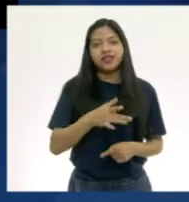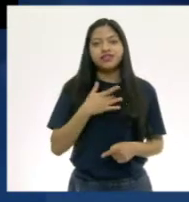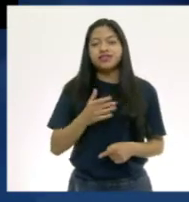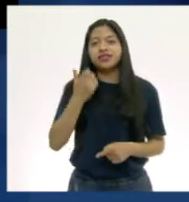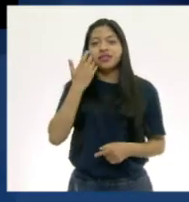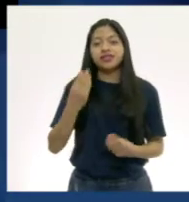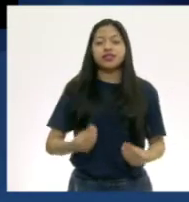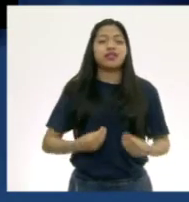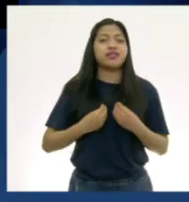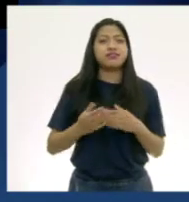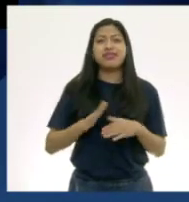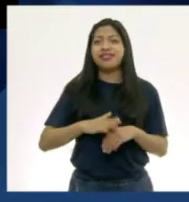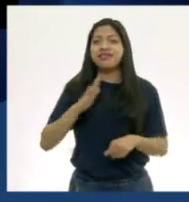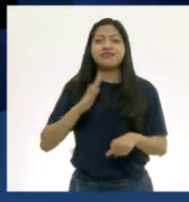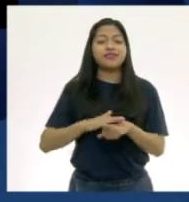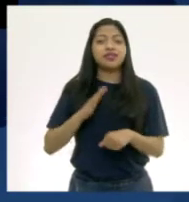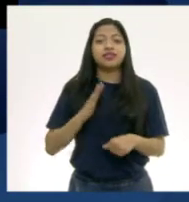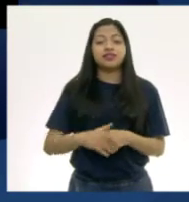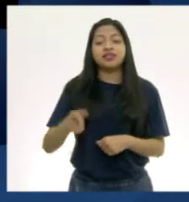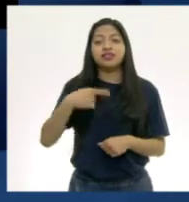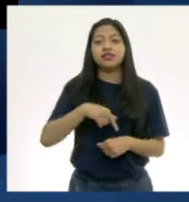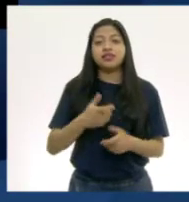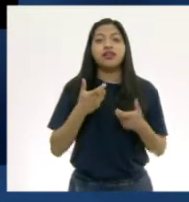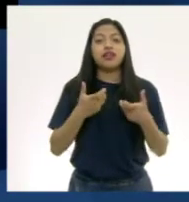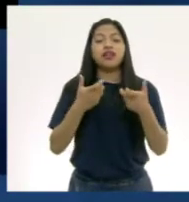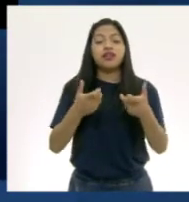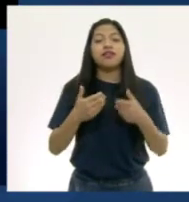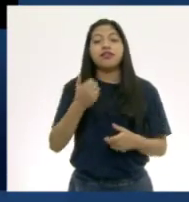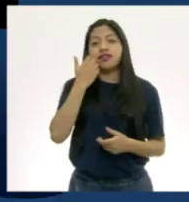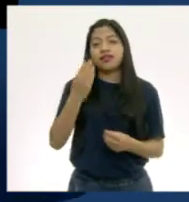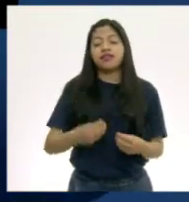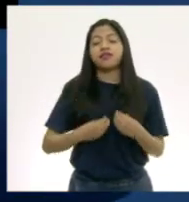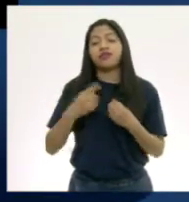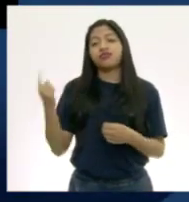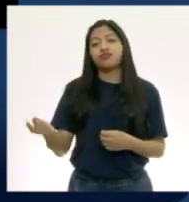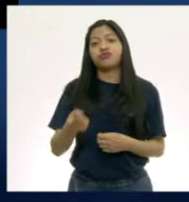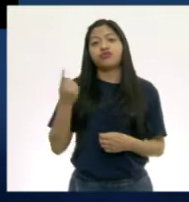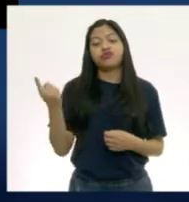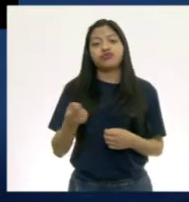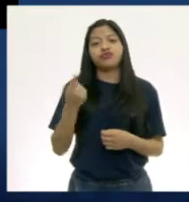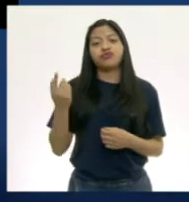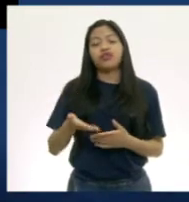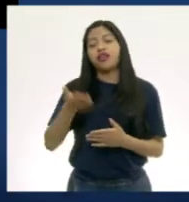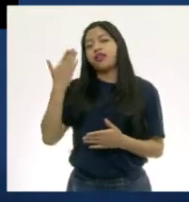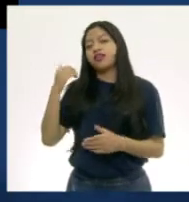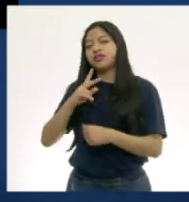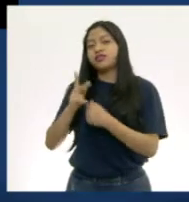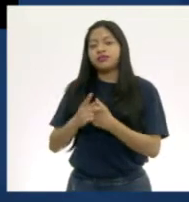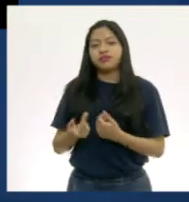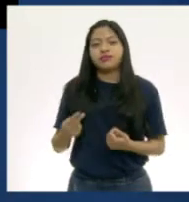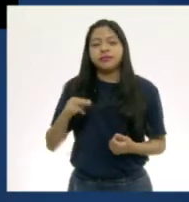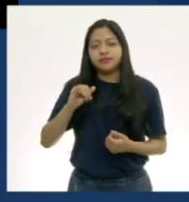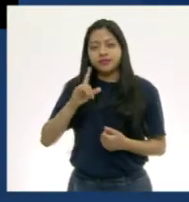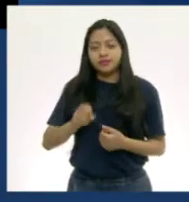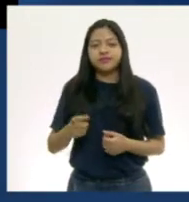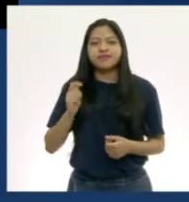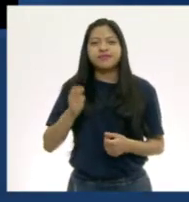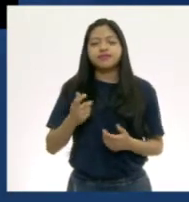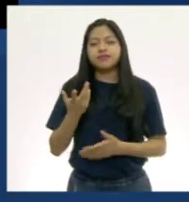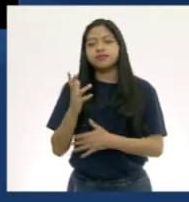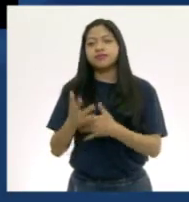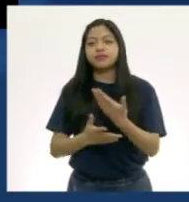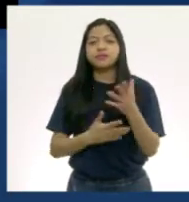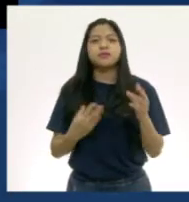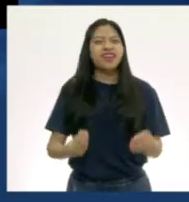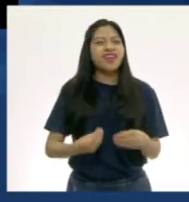obsesionados con la vida. Ellos querían vivir por toda la eternidad como lo habían hecho en el país del Nilo, es decir, en un paraíso agrícola lleno